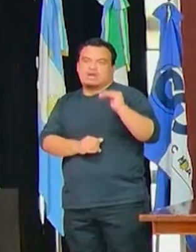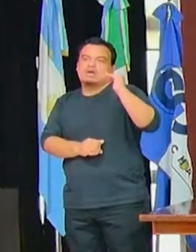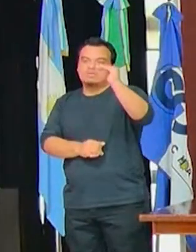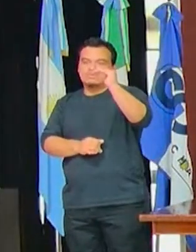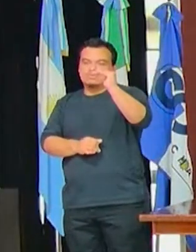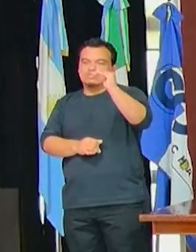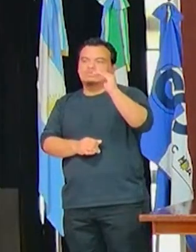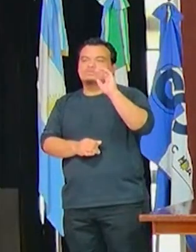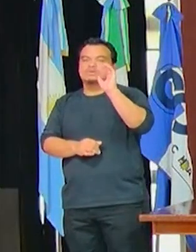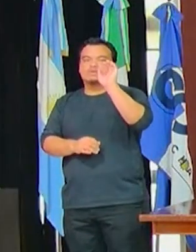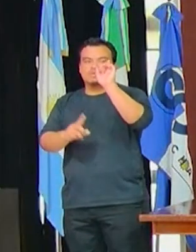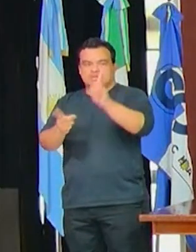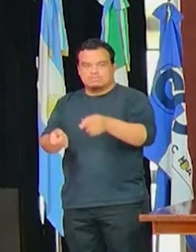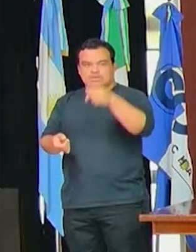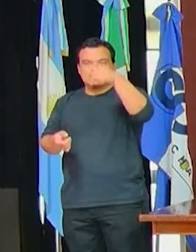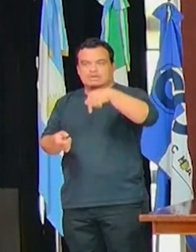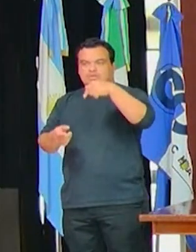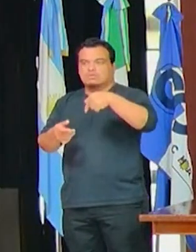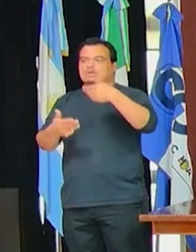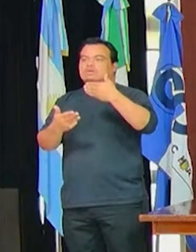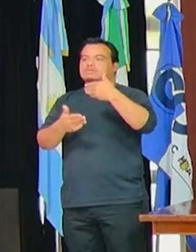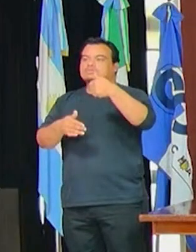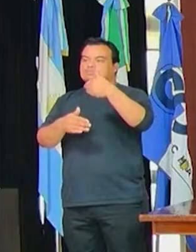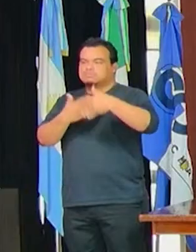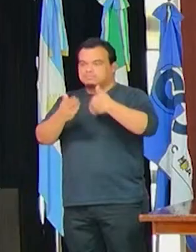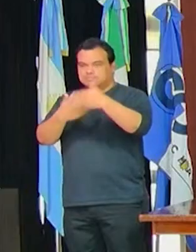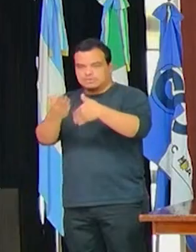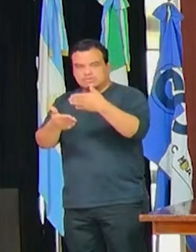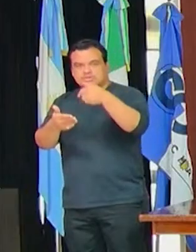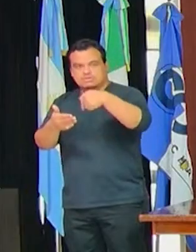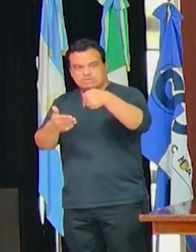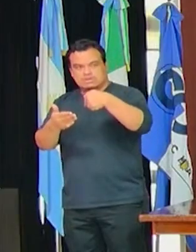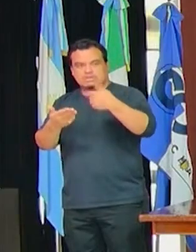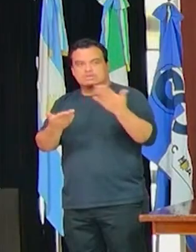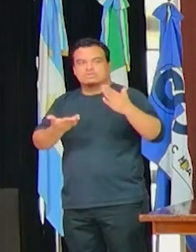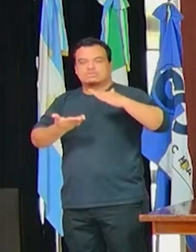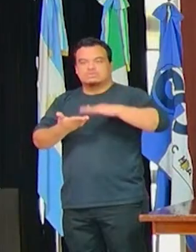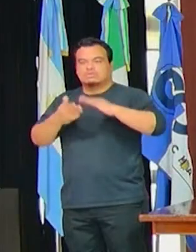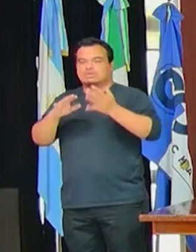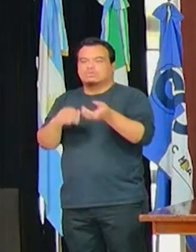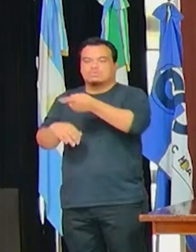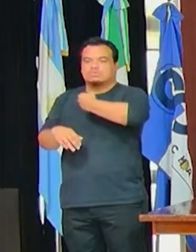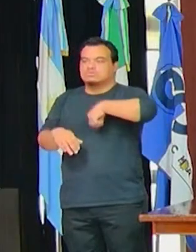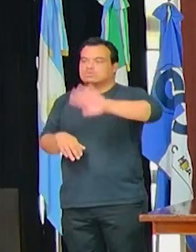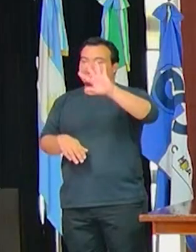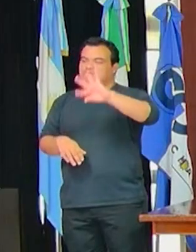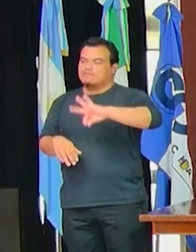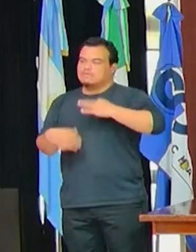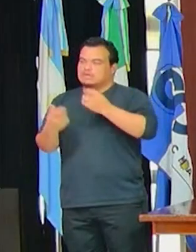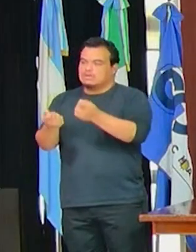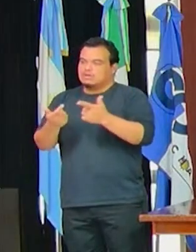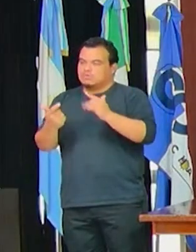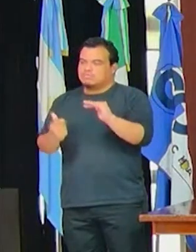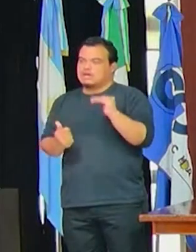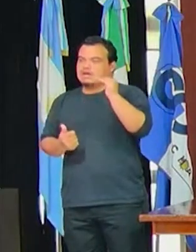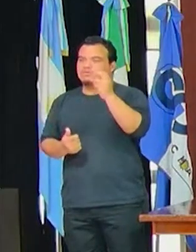productivos, y ahora en este proceso en el que vamos a abordar ahora, en donde pasamos a ser adultos mayores y